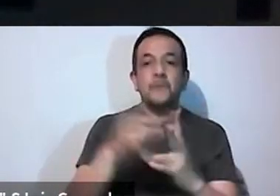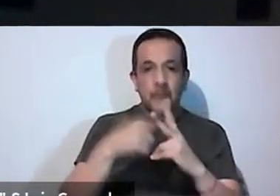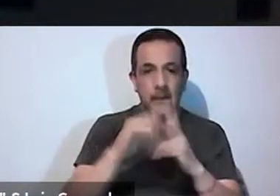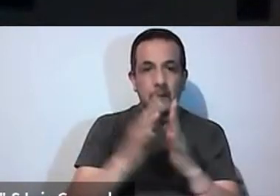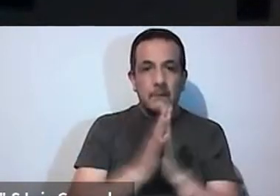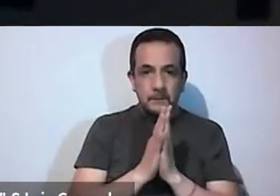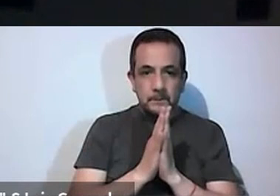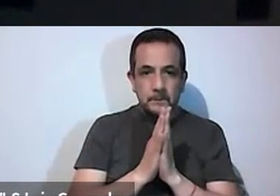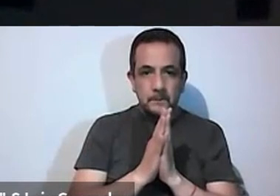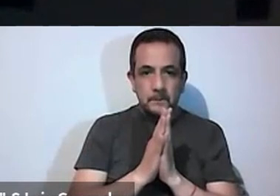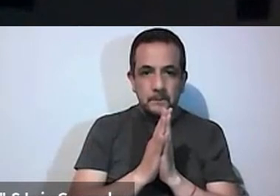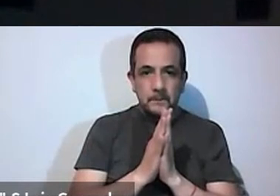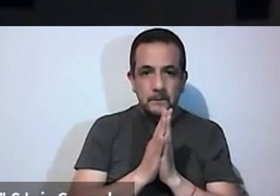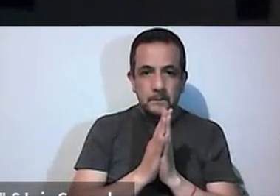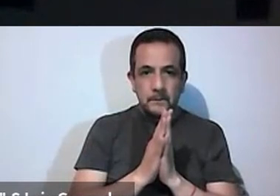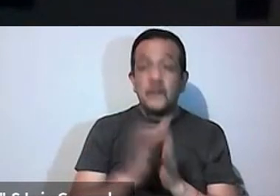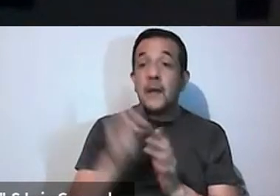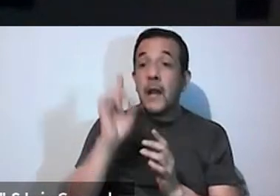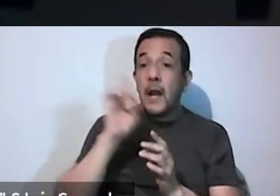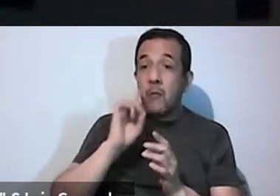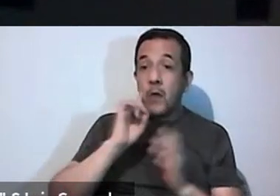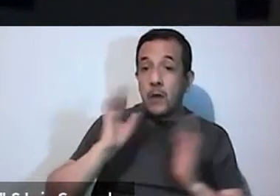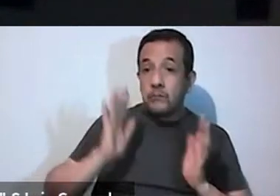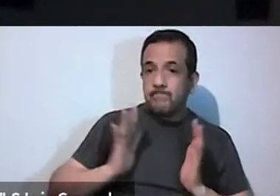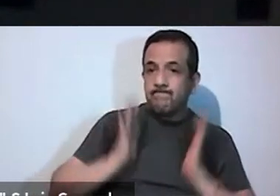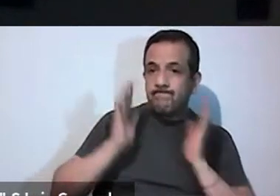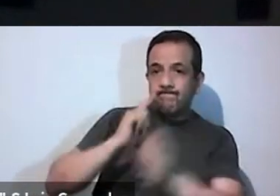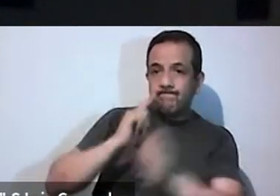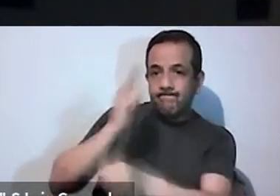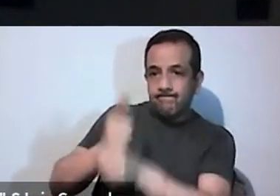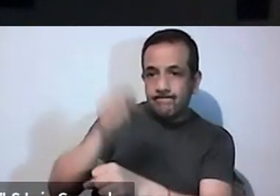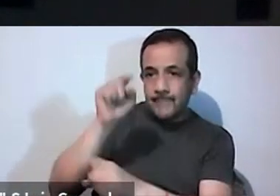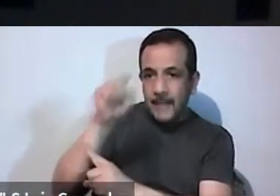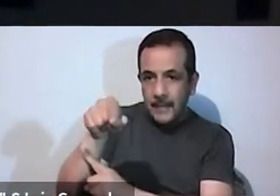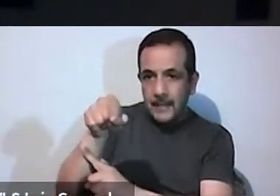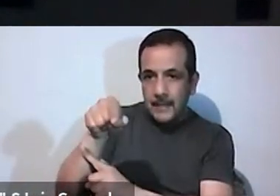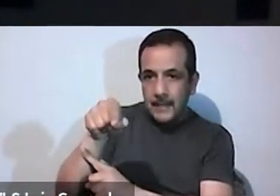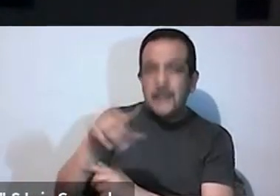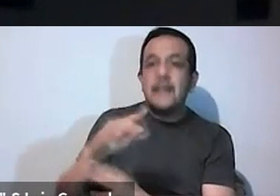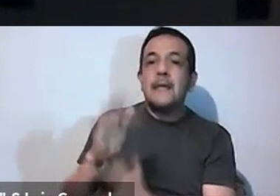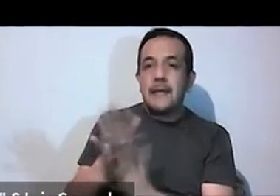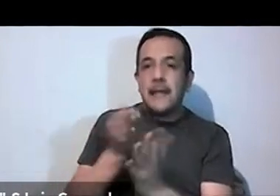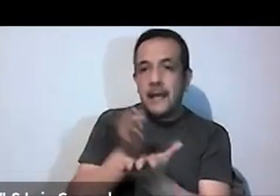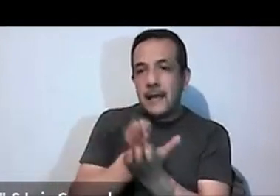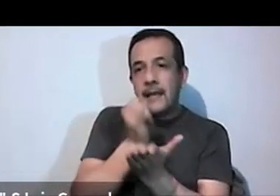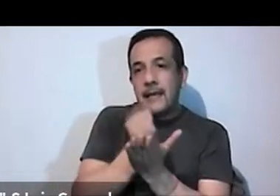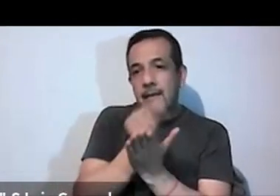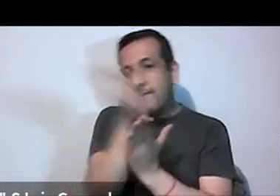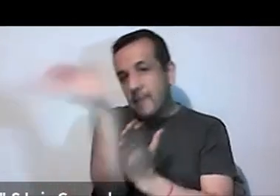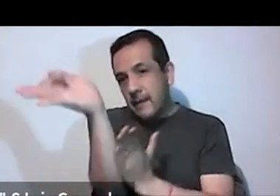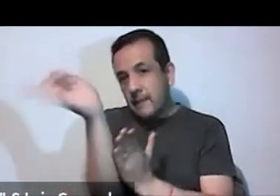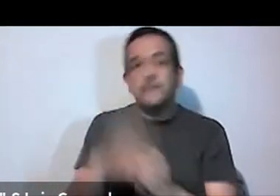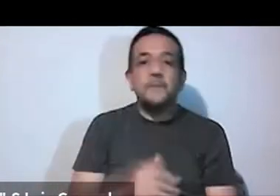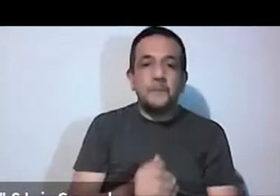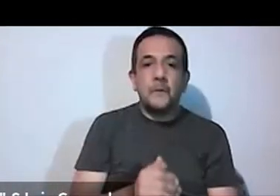Dice, la mujer sorprendida en adulterio. Dice, los maestros de la ley y los fariseos